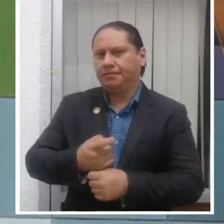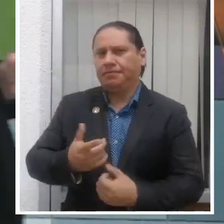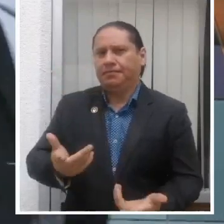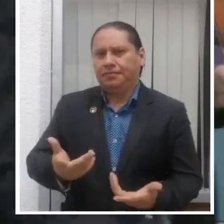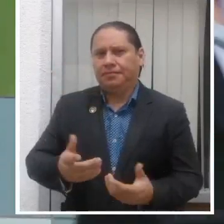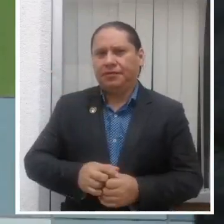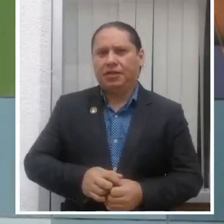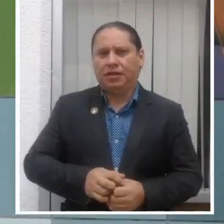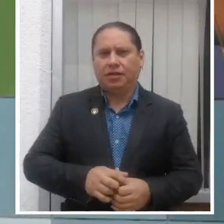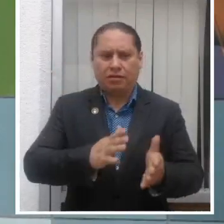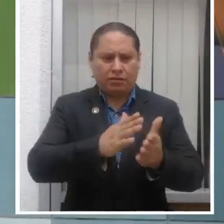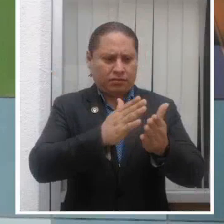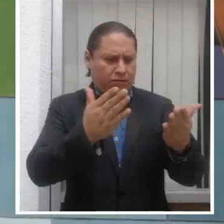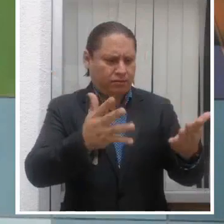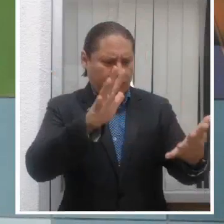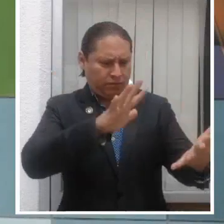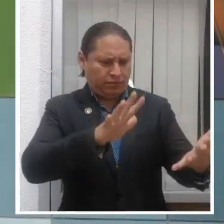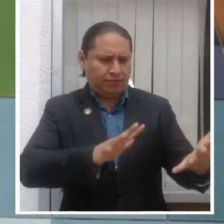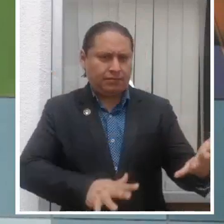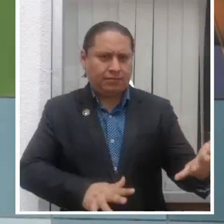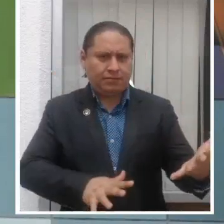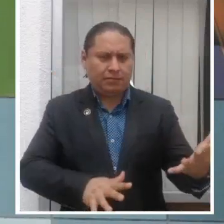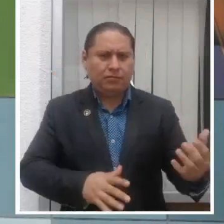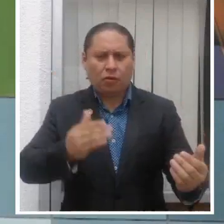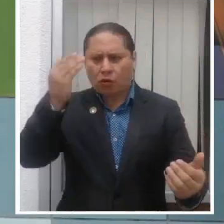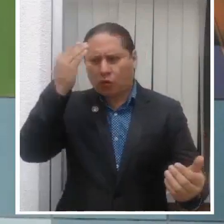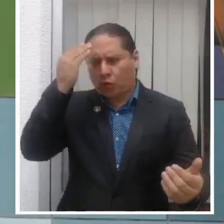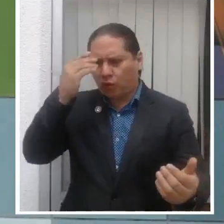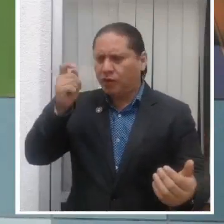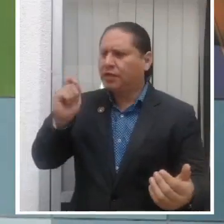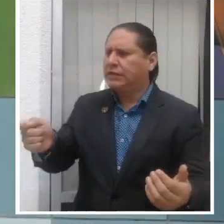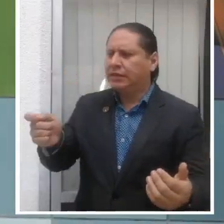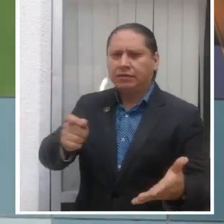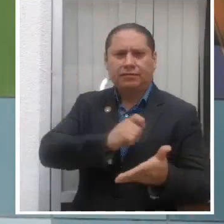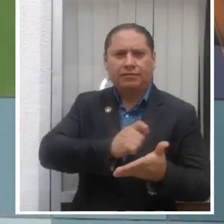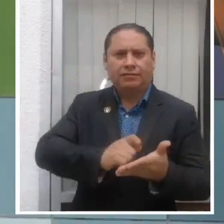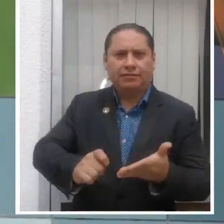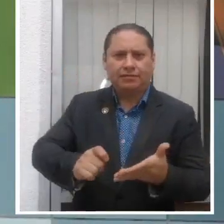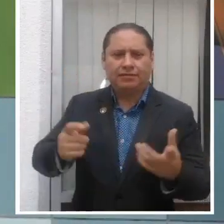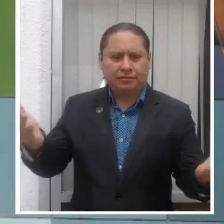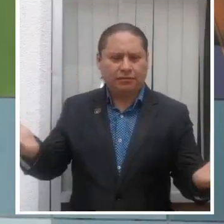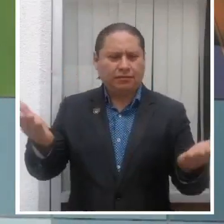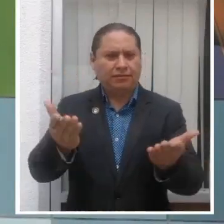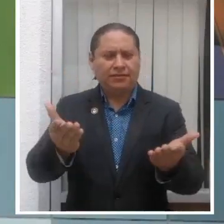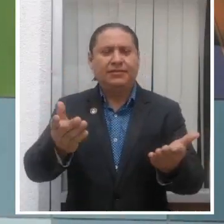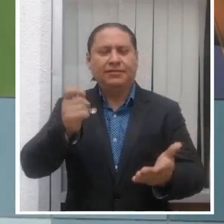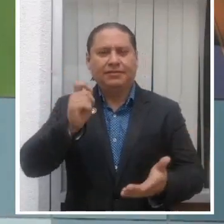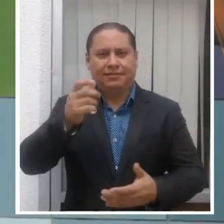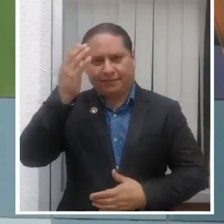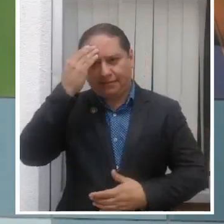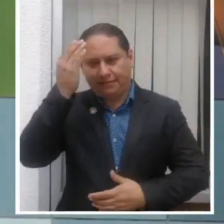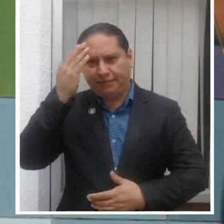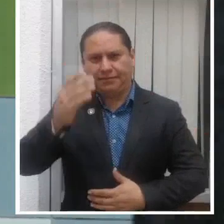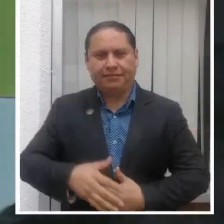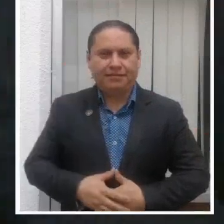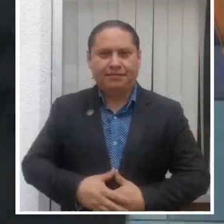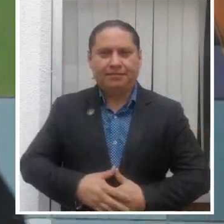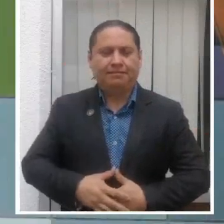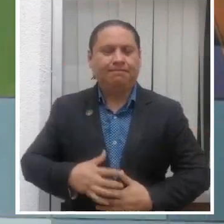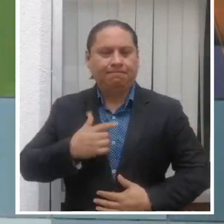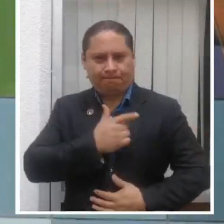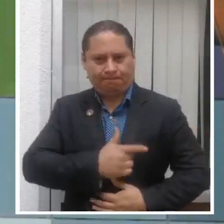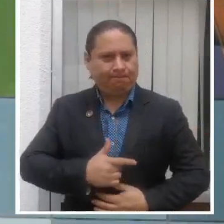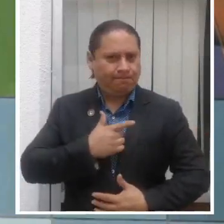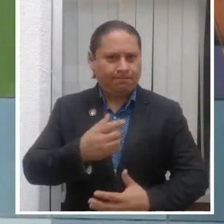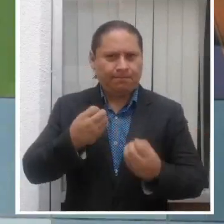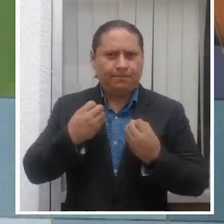conocí la obra y después conocí a la escritora. Y cuando conocí a la escritora, me llevé un gran gusto de